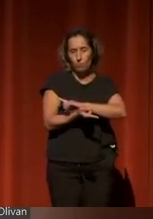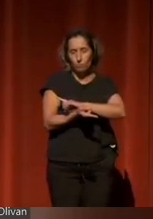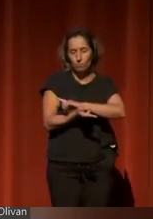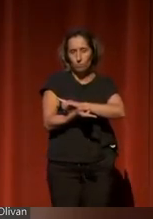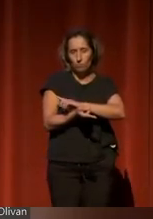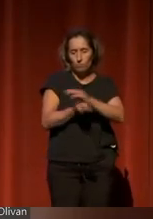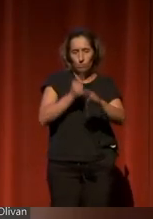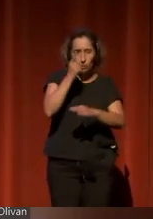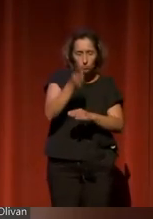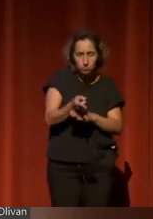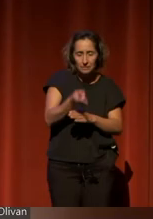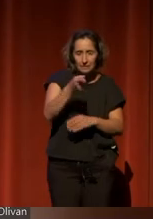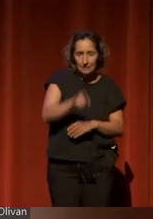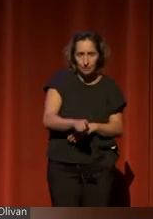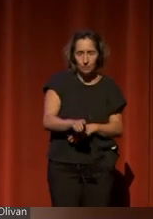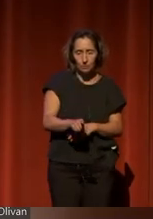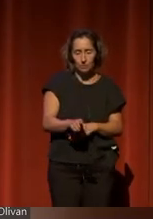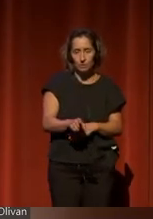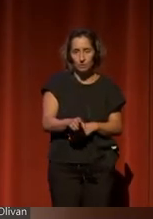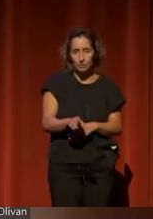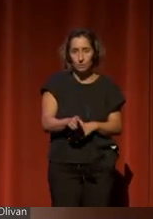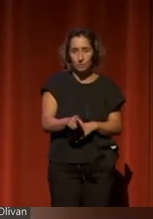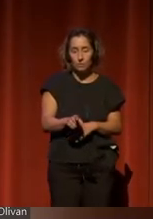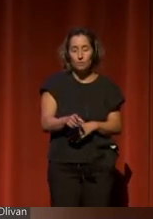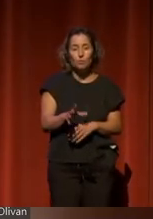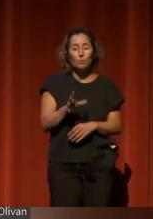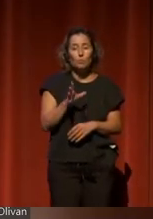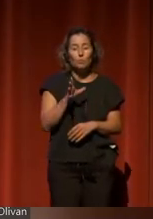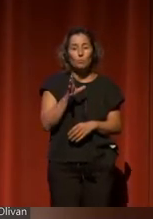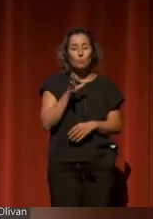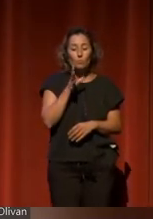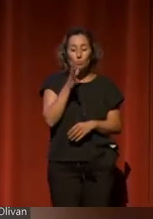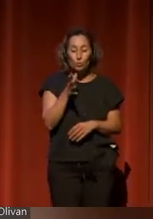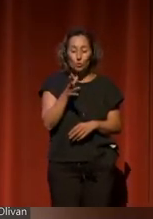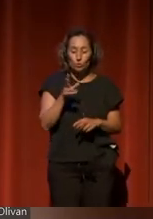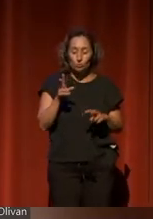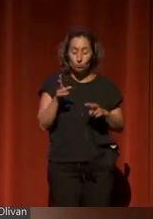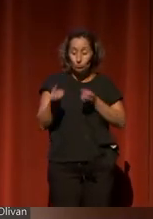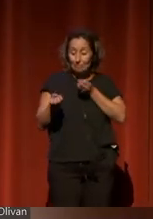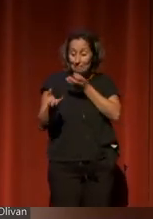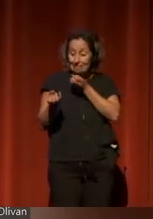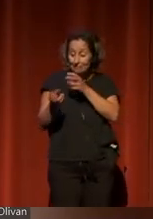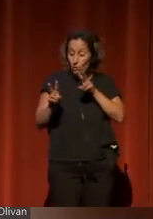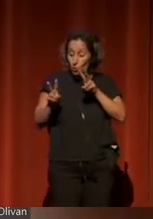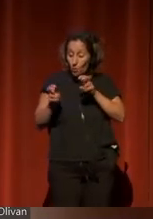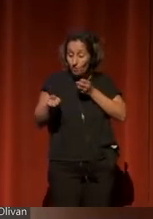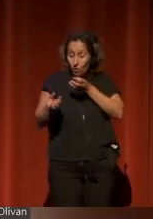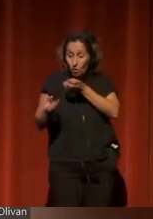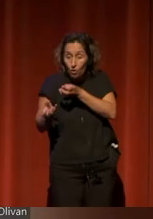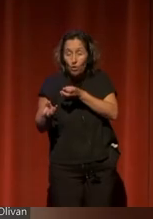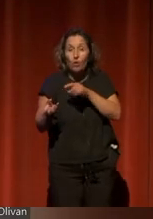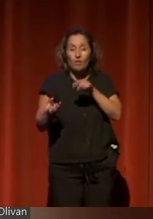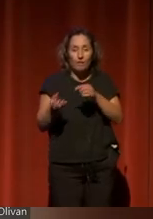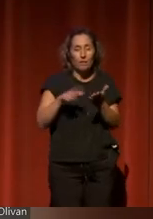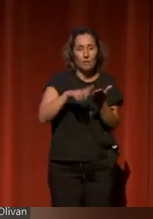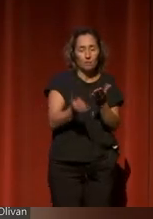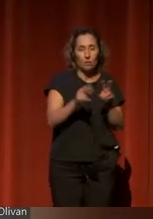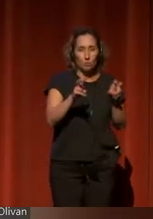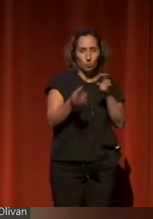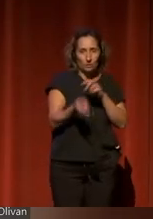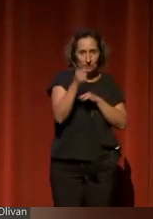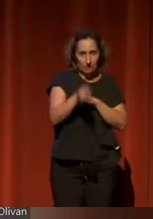al al al construir este nuevo este estas nuevas narrativas que al mismo tiempo tenemos que ser lo